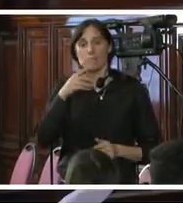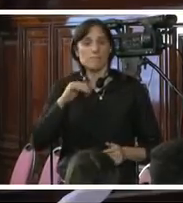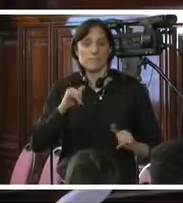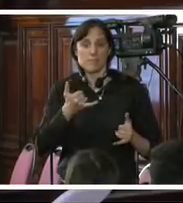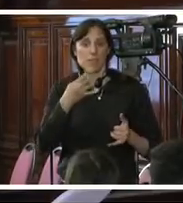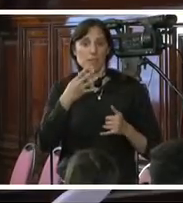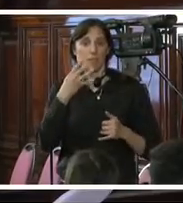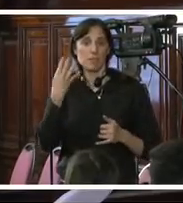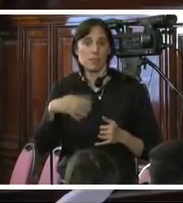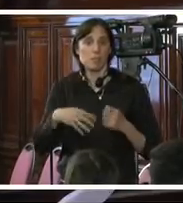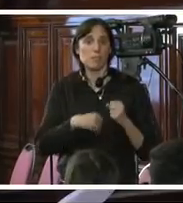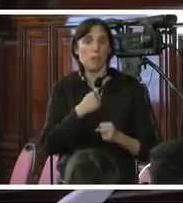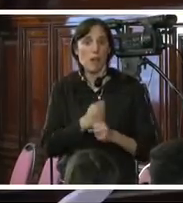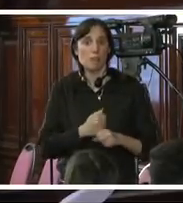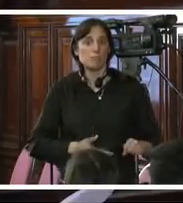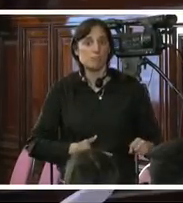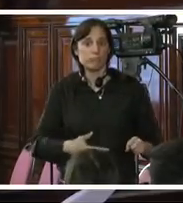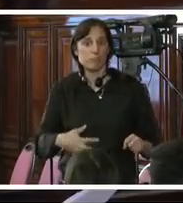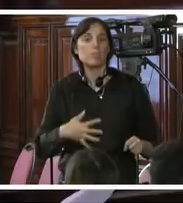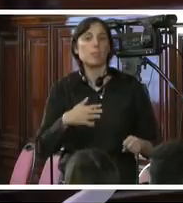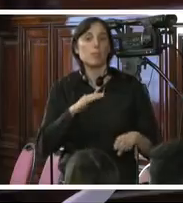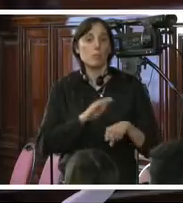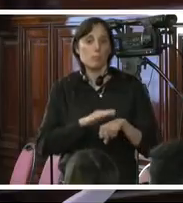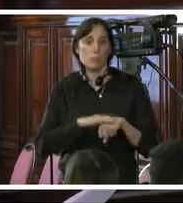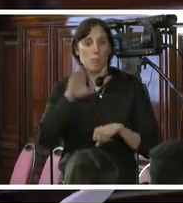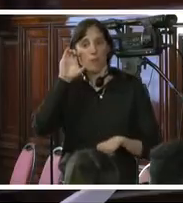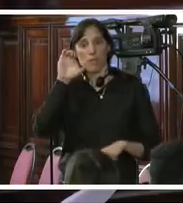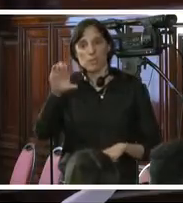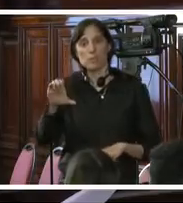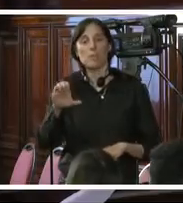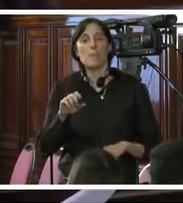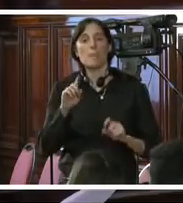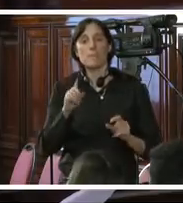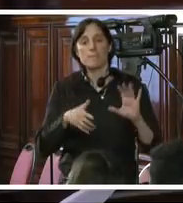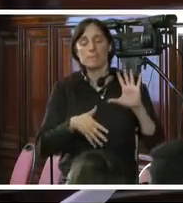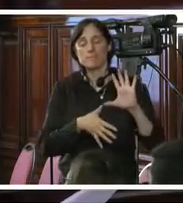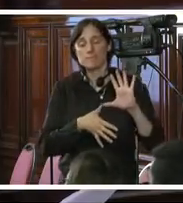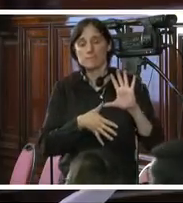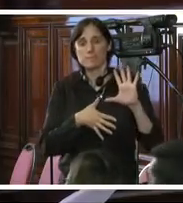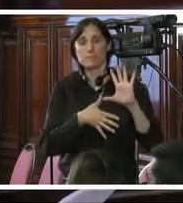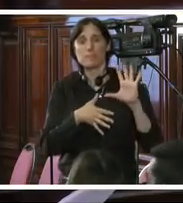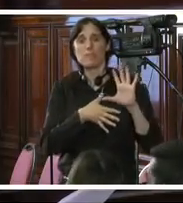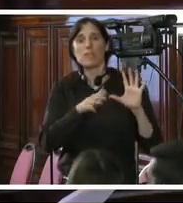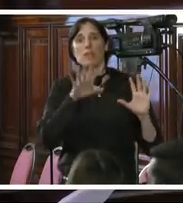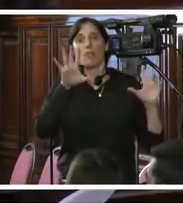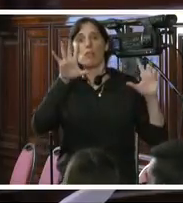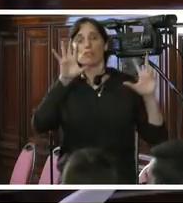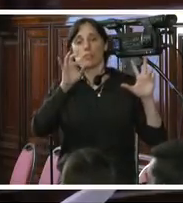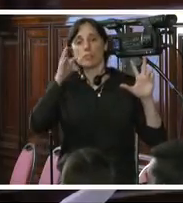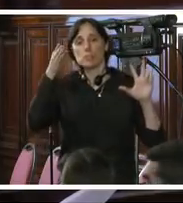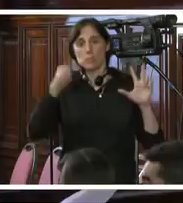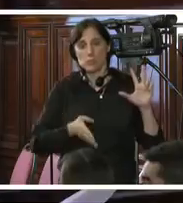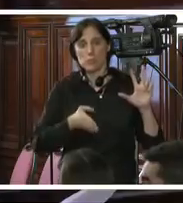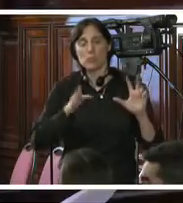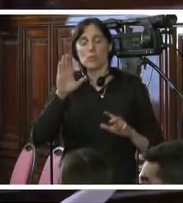madre producto de una violación sexual. En Latinoamérica, el 80% de las violaciones de menores de